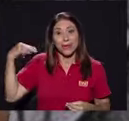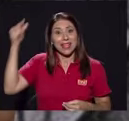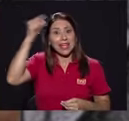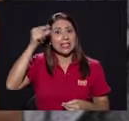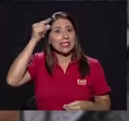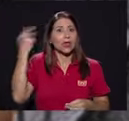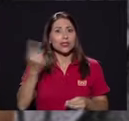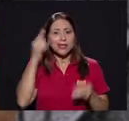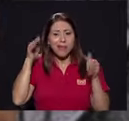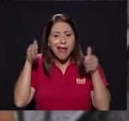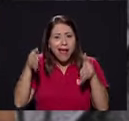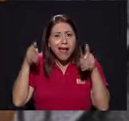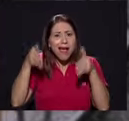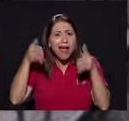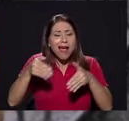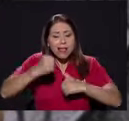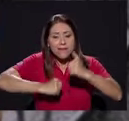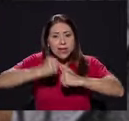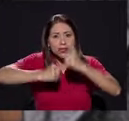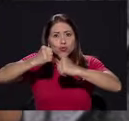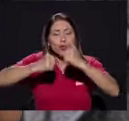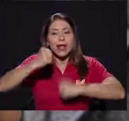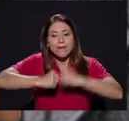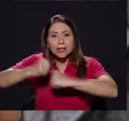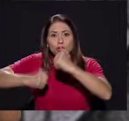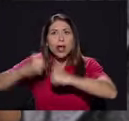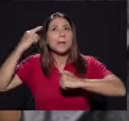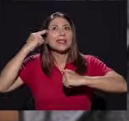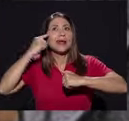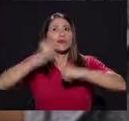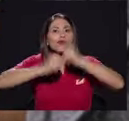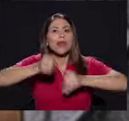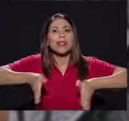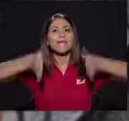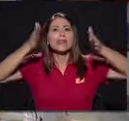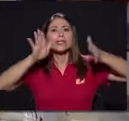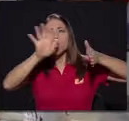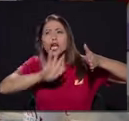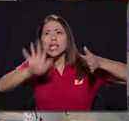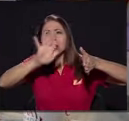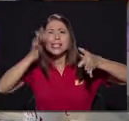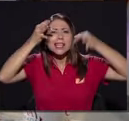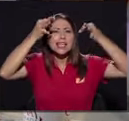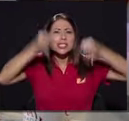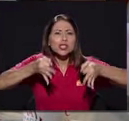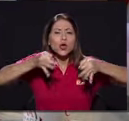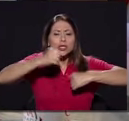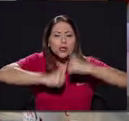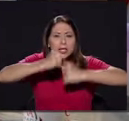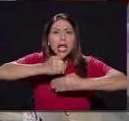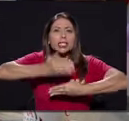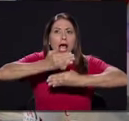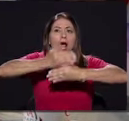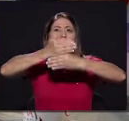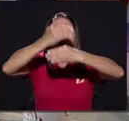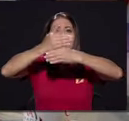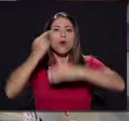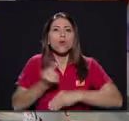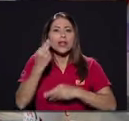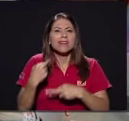estado sumido en infraestructura. Cuando pensamos en institucionalidad, pensamos en un edificio gris, en decisiones verticales, en que la